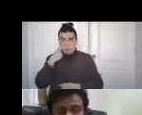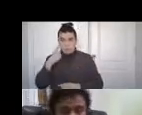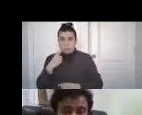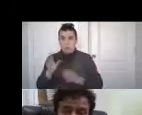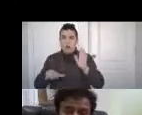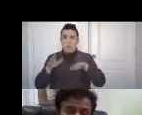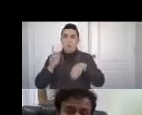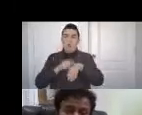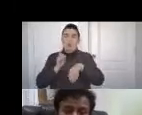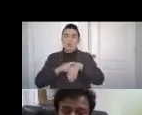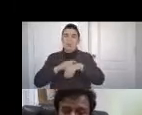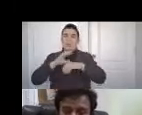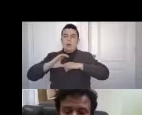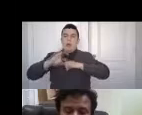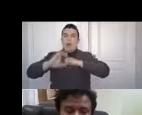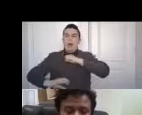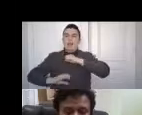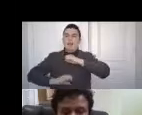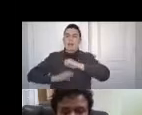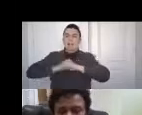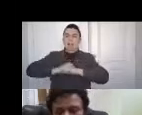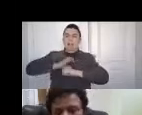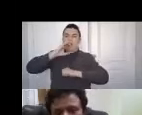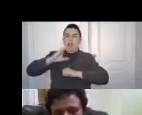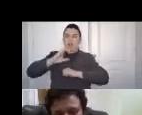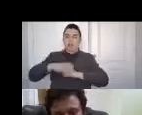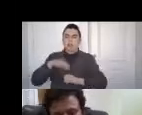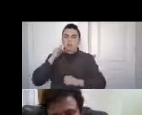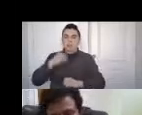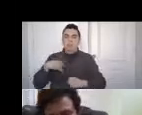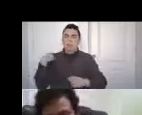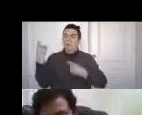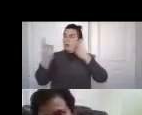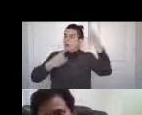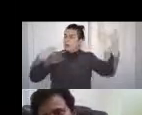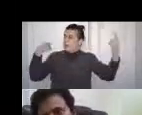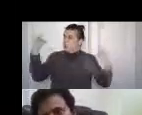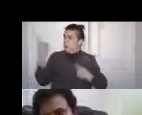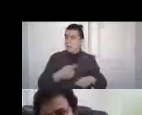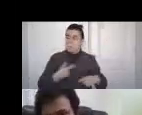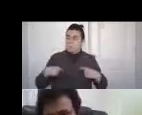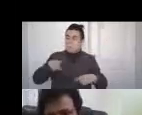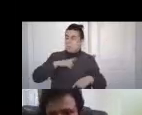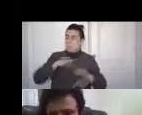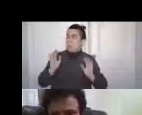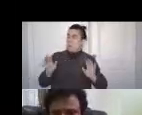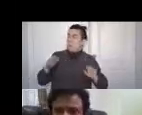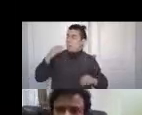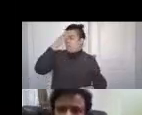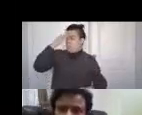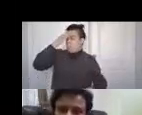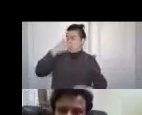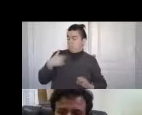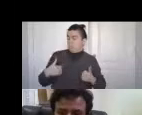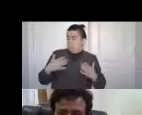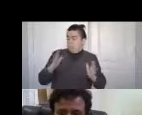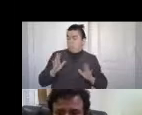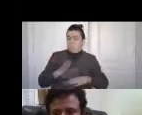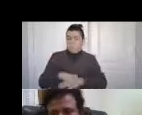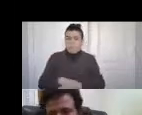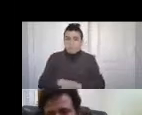estacionales, ¿sí? Que están constantemente, ¿cierto? Circulando en nuestra población. Y hoy día apareció, ¿cierto? Este